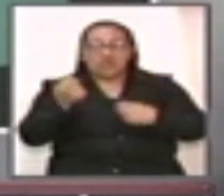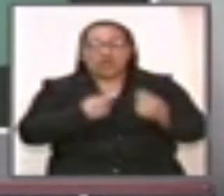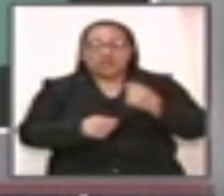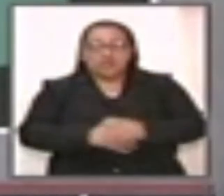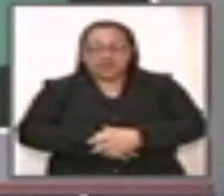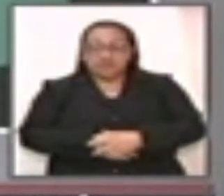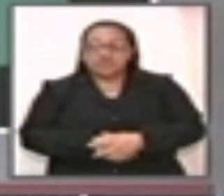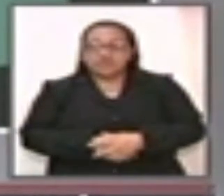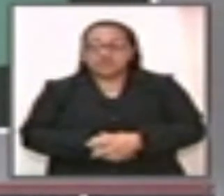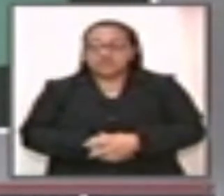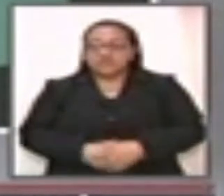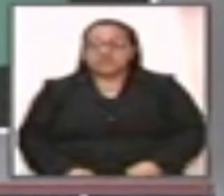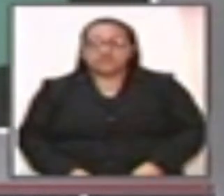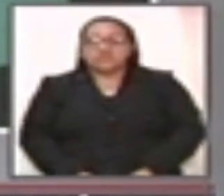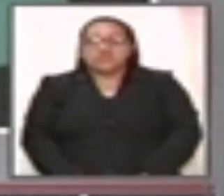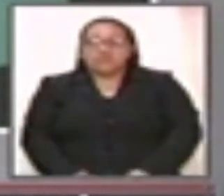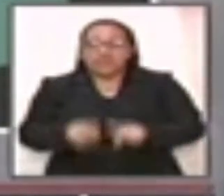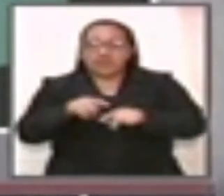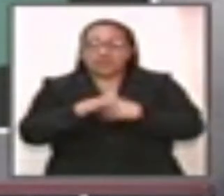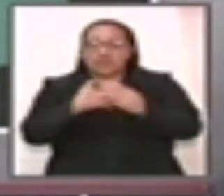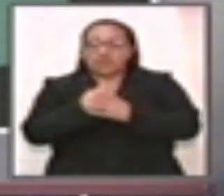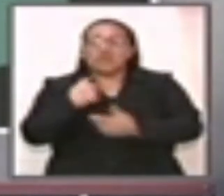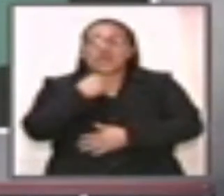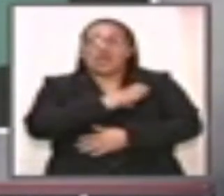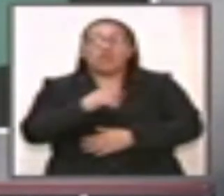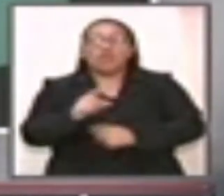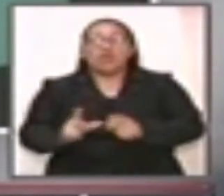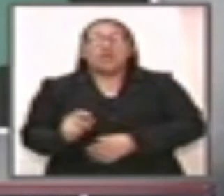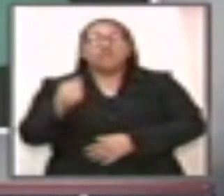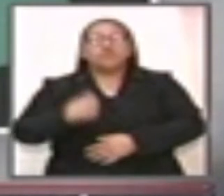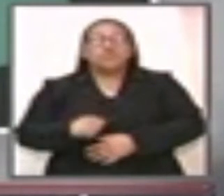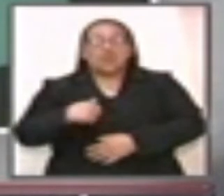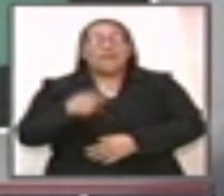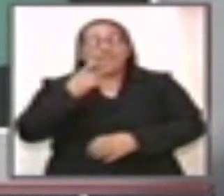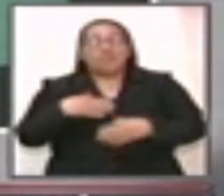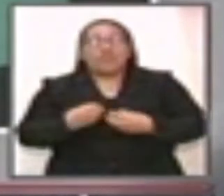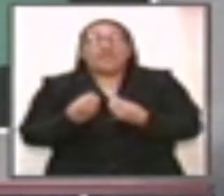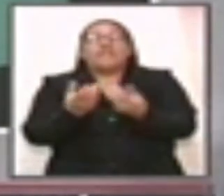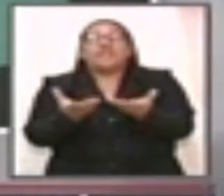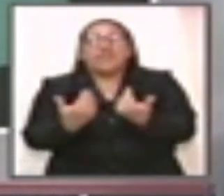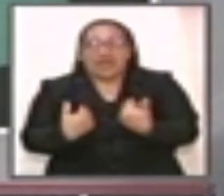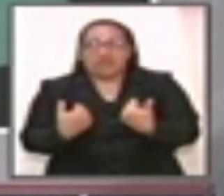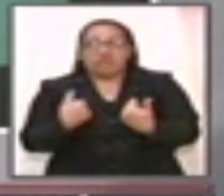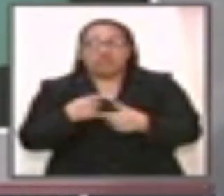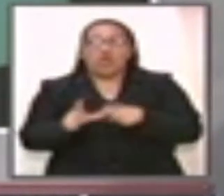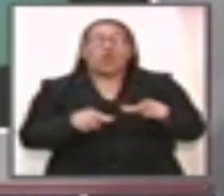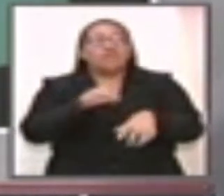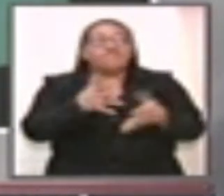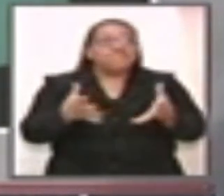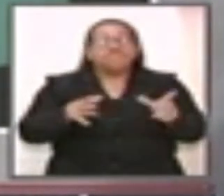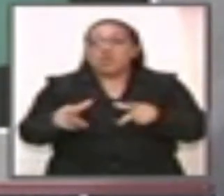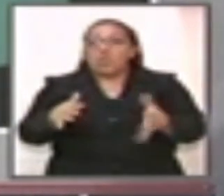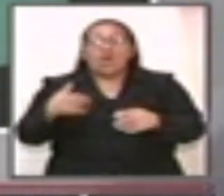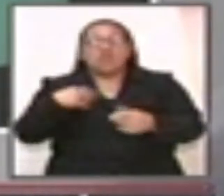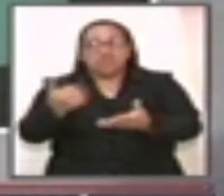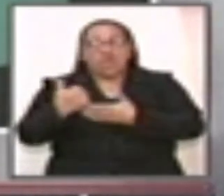comerciales depende de la capacidad que tienen los gobiernos locales y regionales para dotarnos de locales que